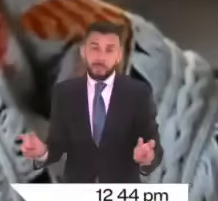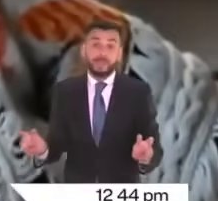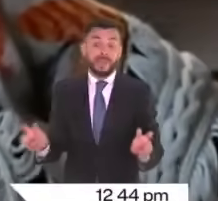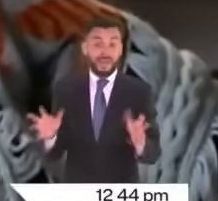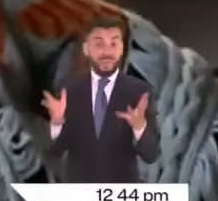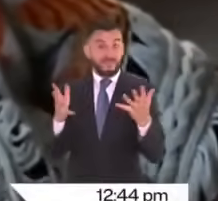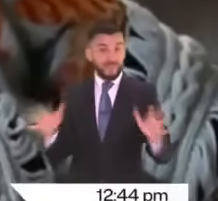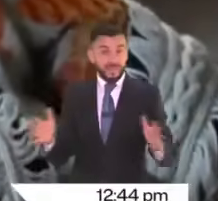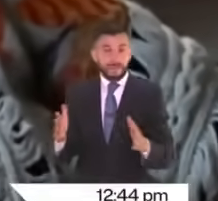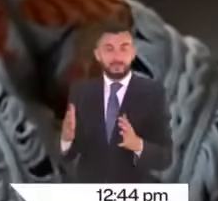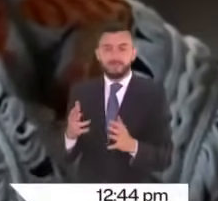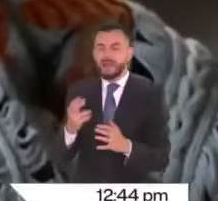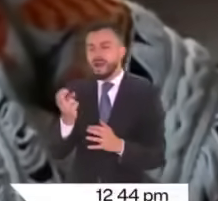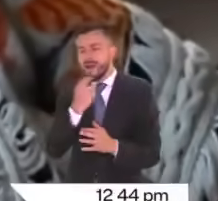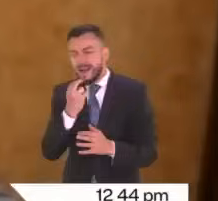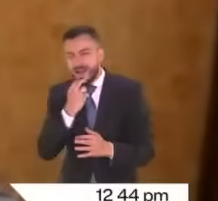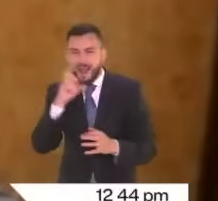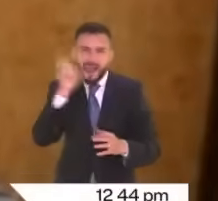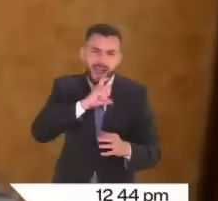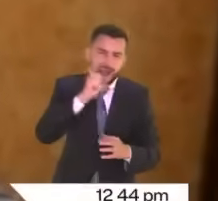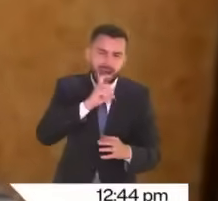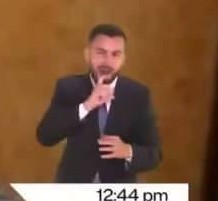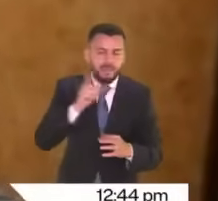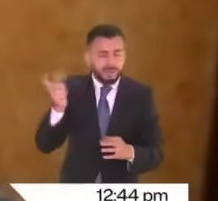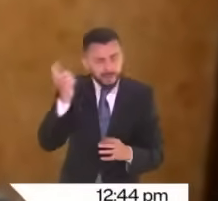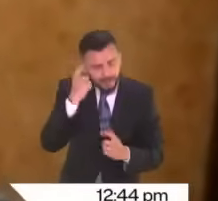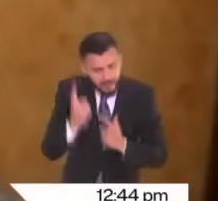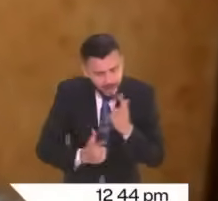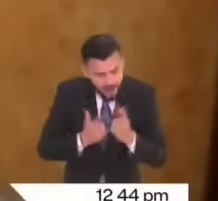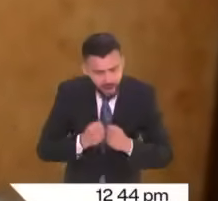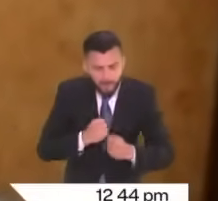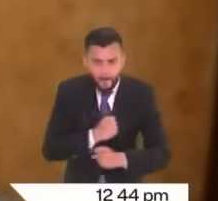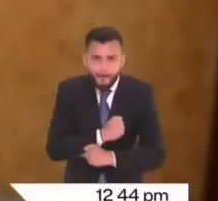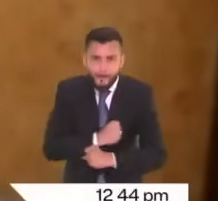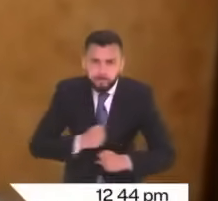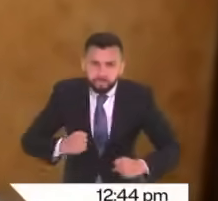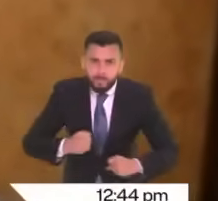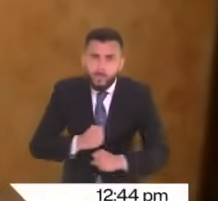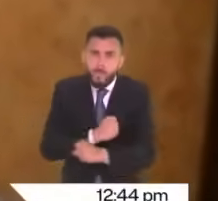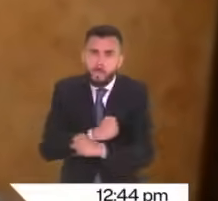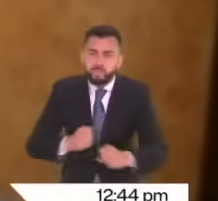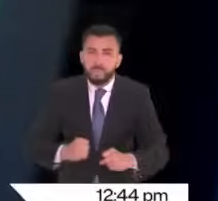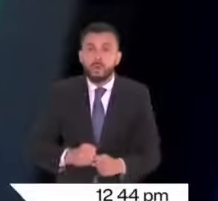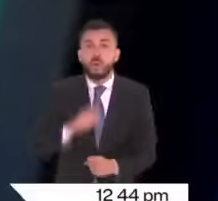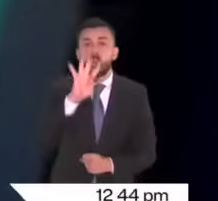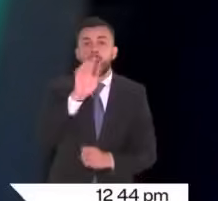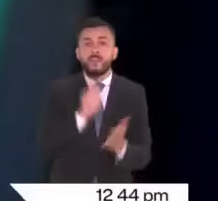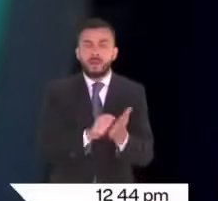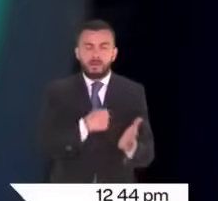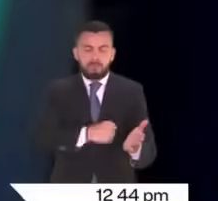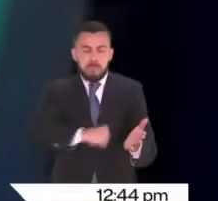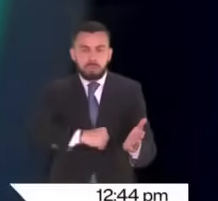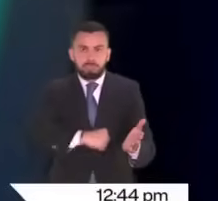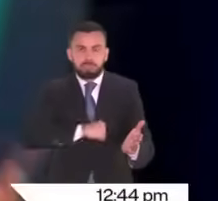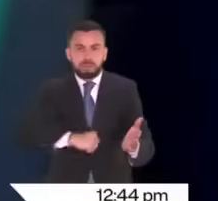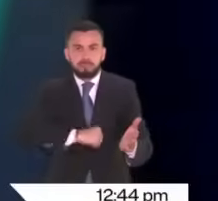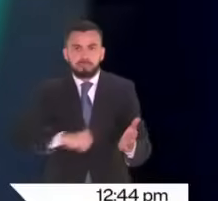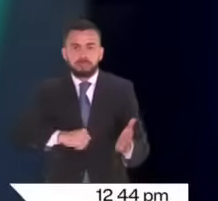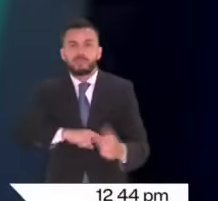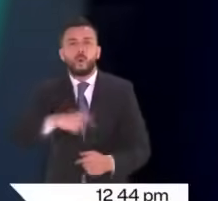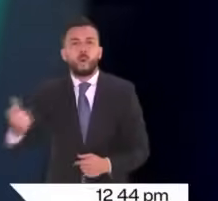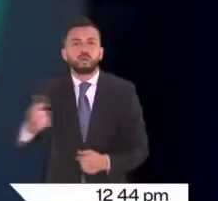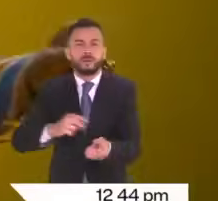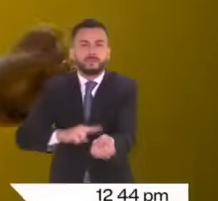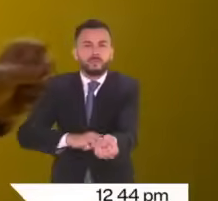risas y los escenarios, batalló contra el sobrepeso. La gorda Fabiola sufrió 4 infartos, diabetes, un cuadro crónico